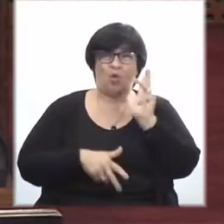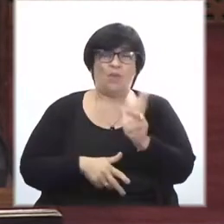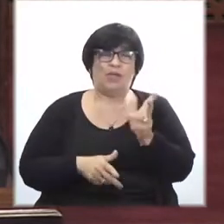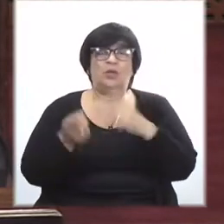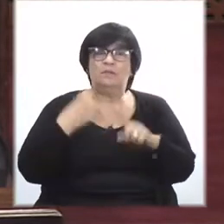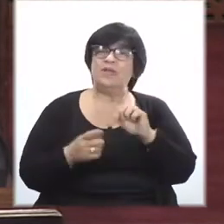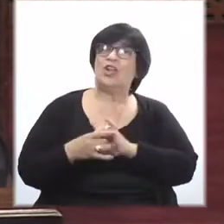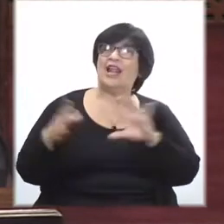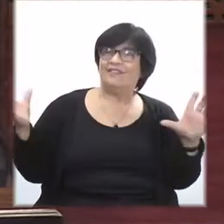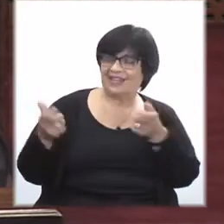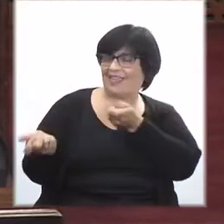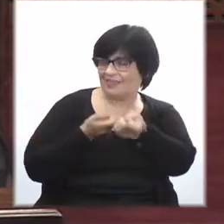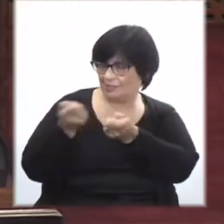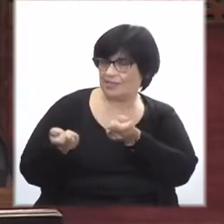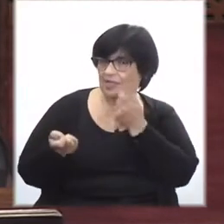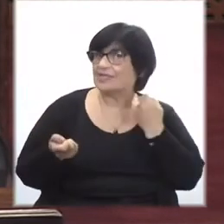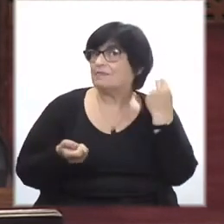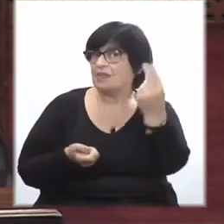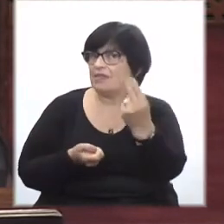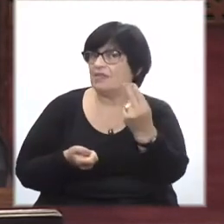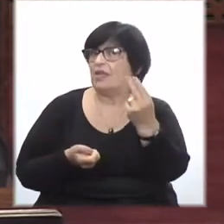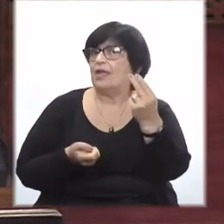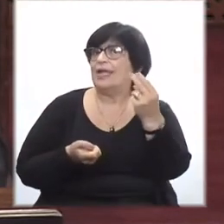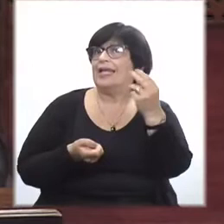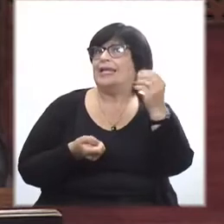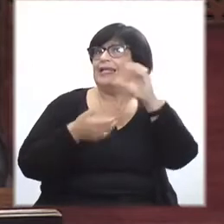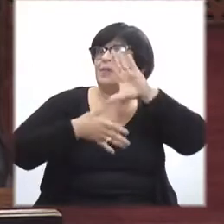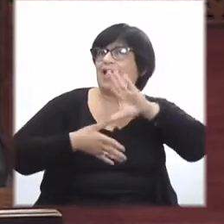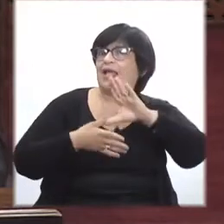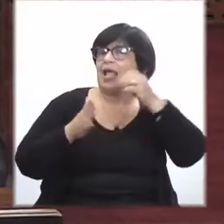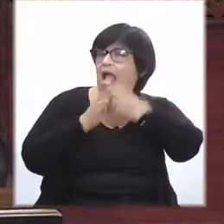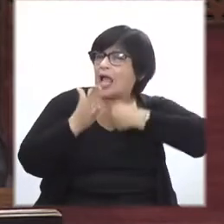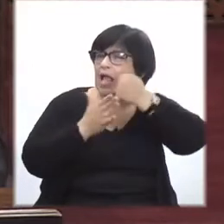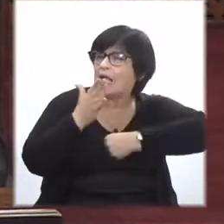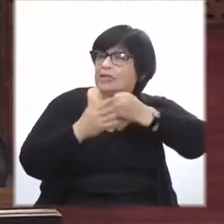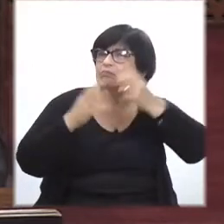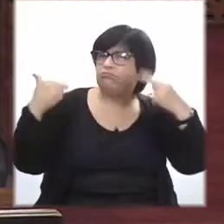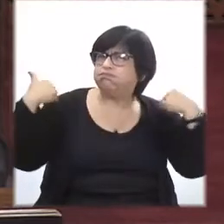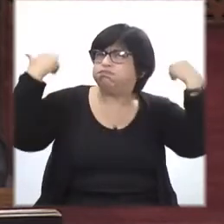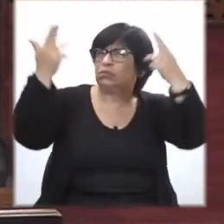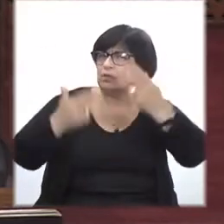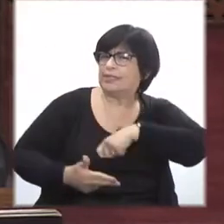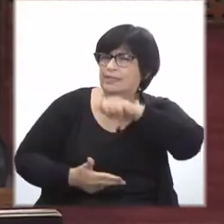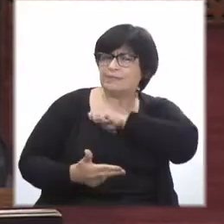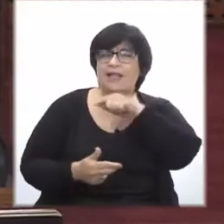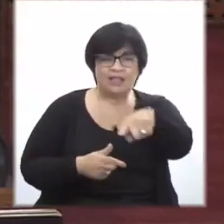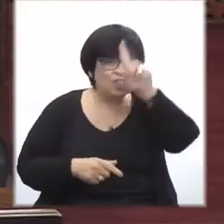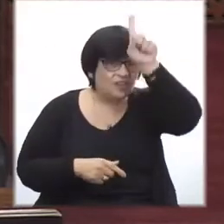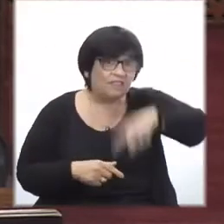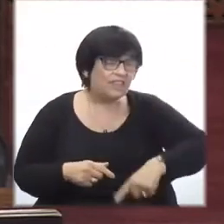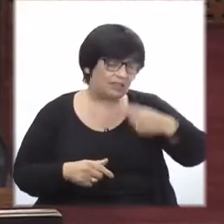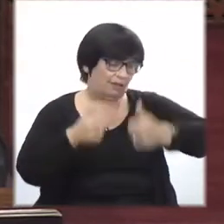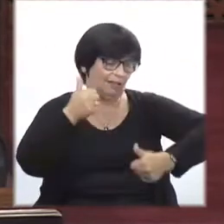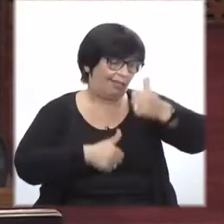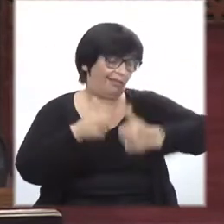la libertad de comercio que se exigió a Hispanoamérica desde su gesta independentista se trasuntó en una apertura indiscriminada de